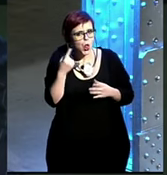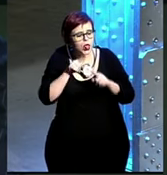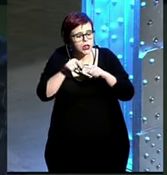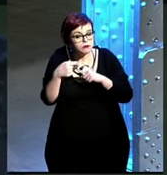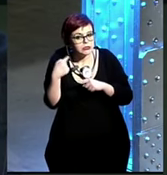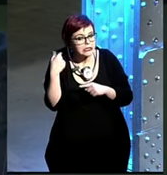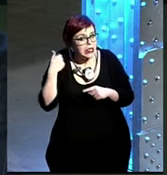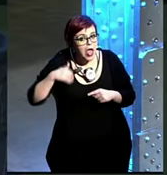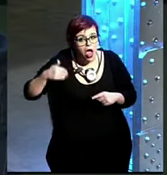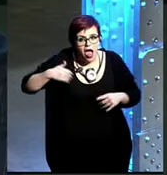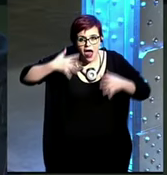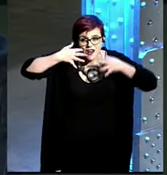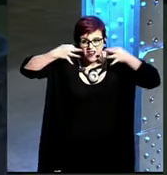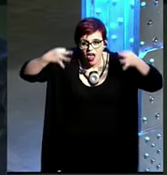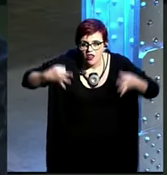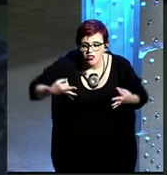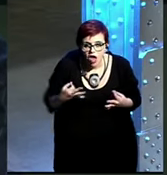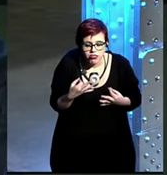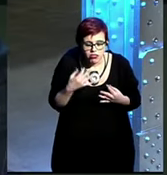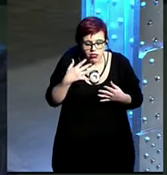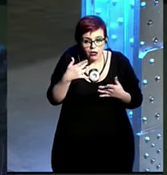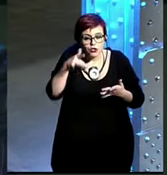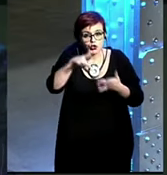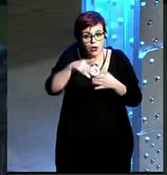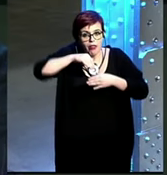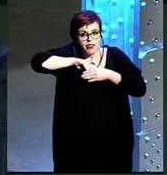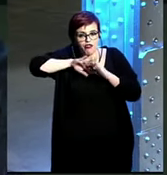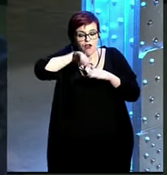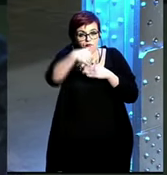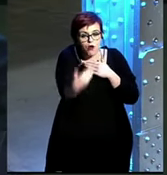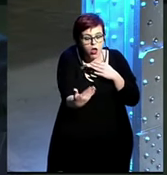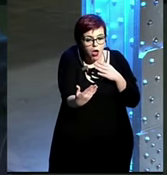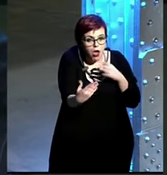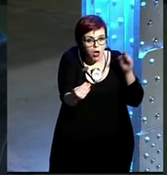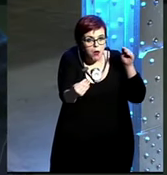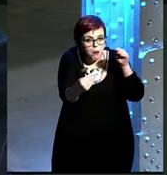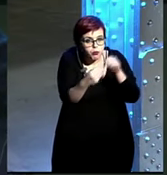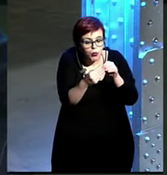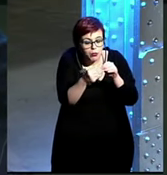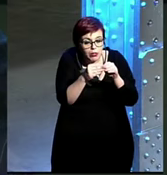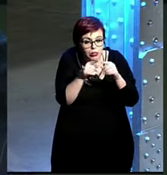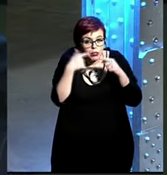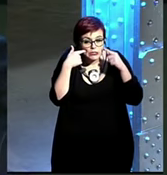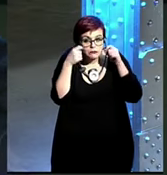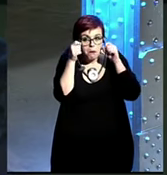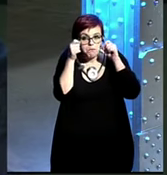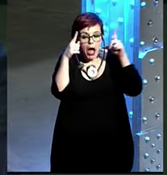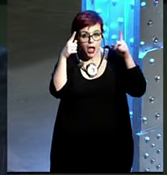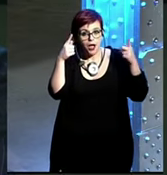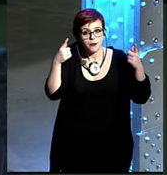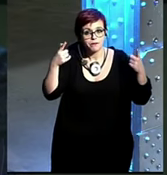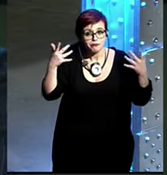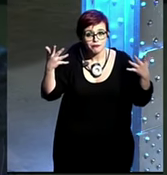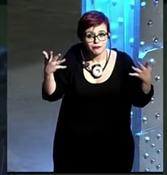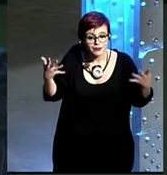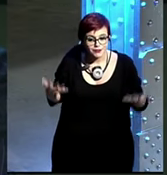también una realidad externa, y ahí es cuando la gente se desintegra y cae en picado. También siento